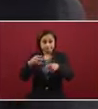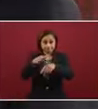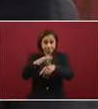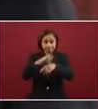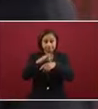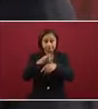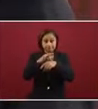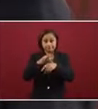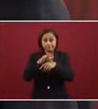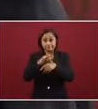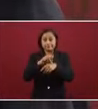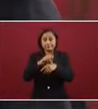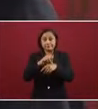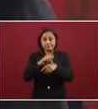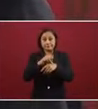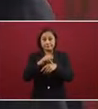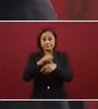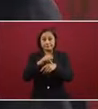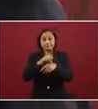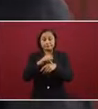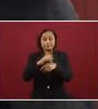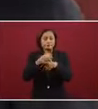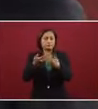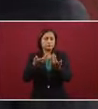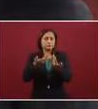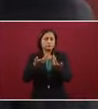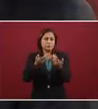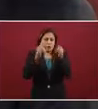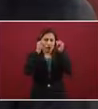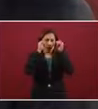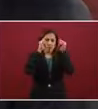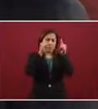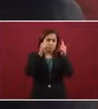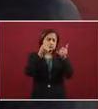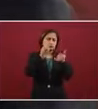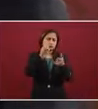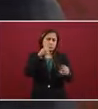vendía una res o mataba el domingo